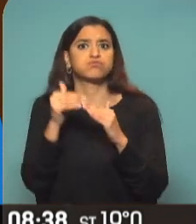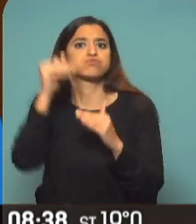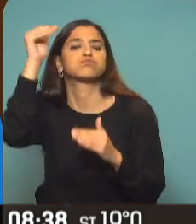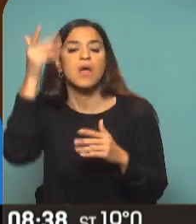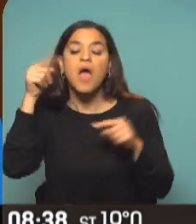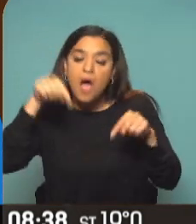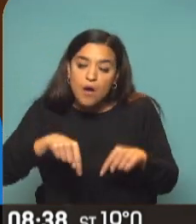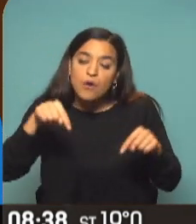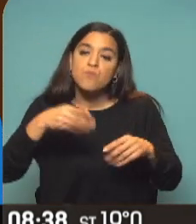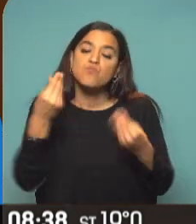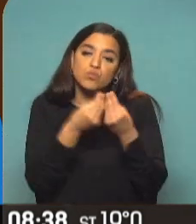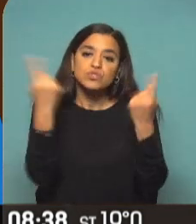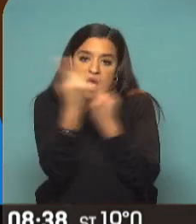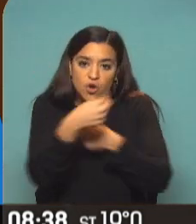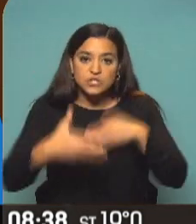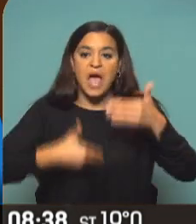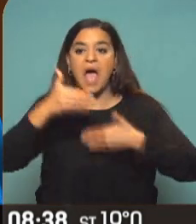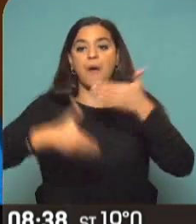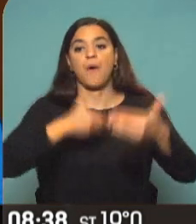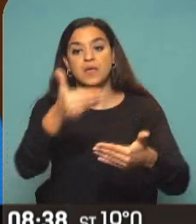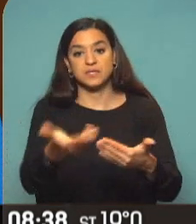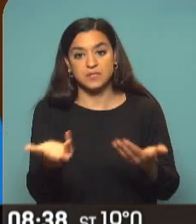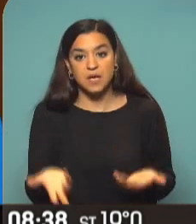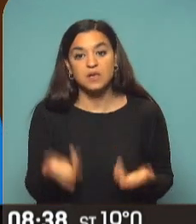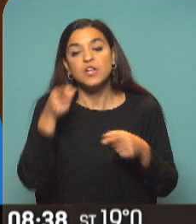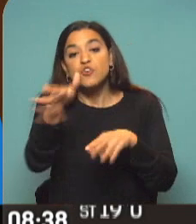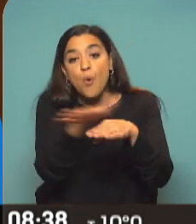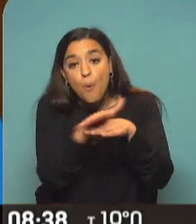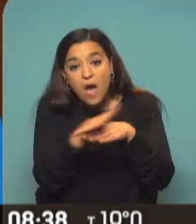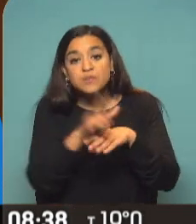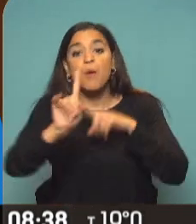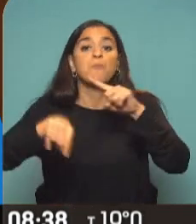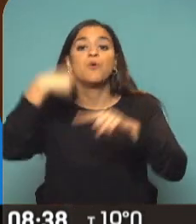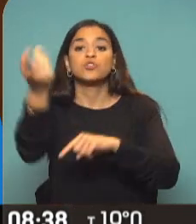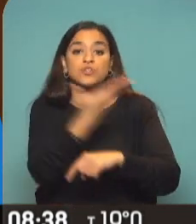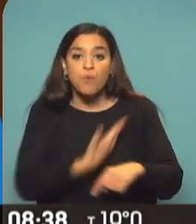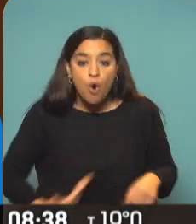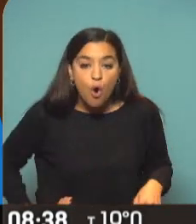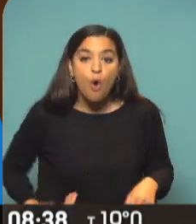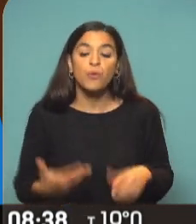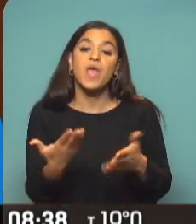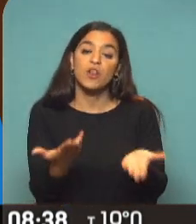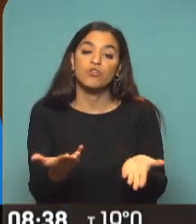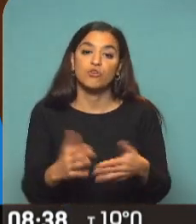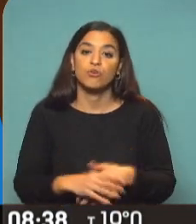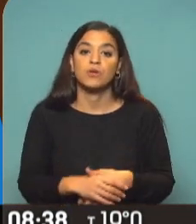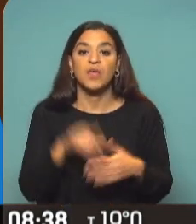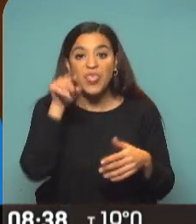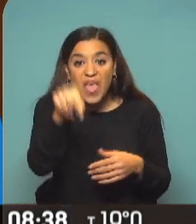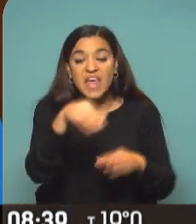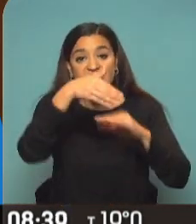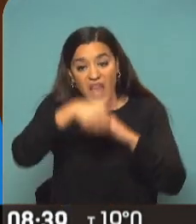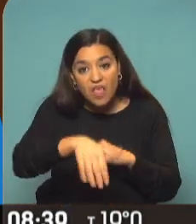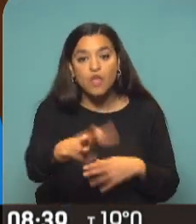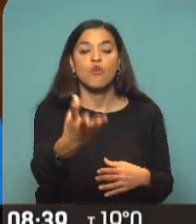Digamos, hay muchísimas cosas que se han avanzado y que son las bases para el próximo gobierno, para así, desde ahí,